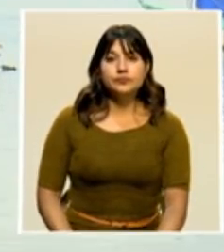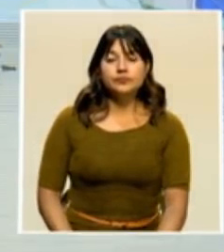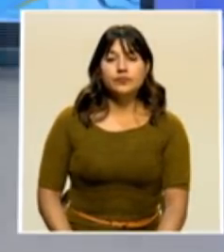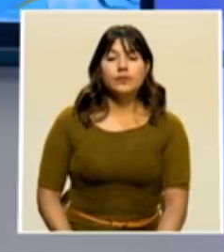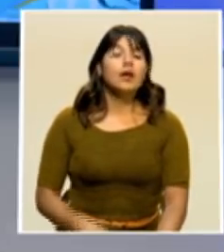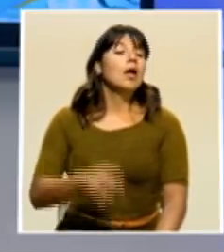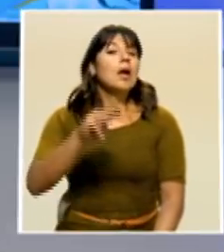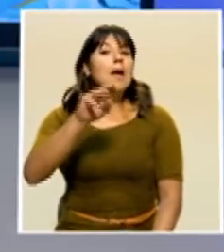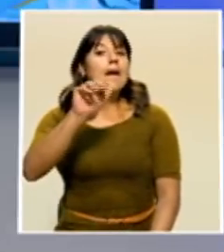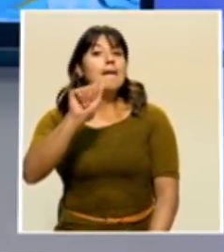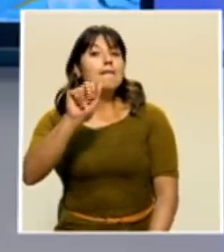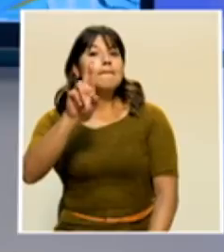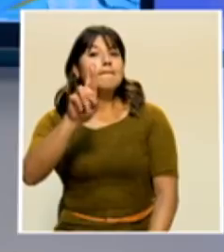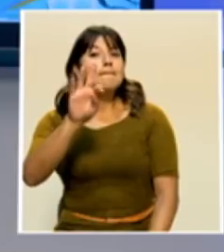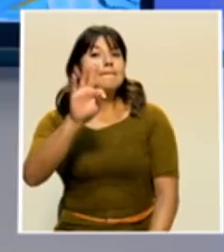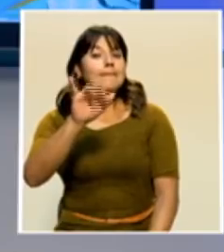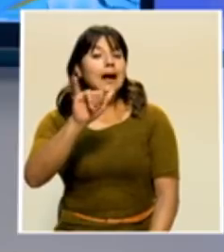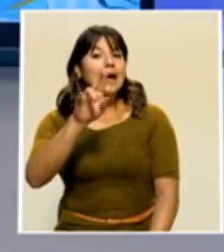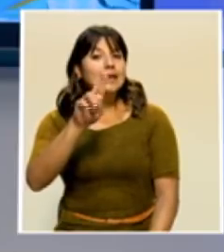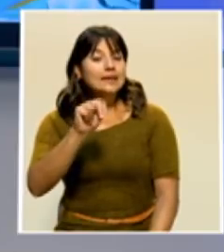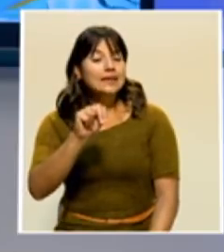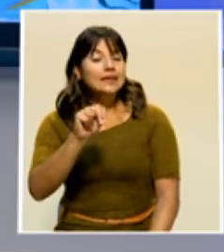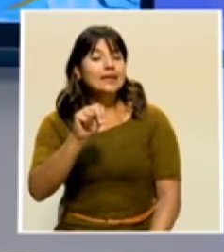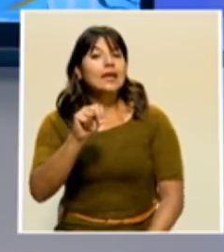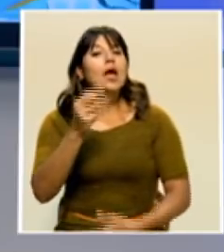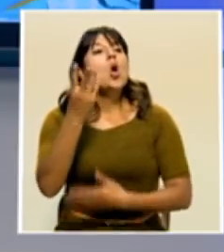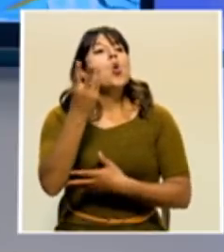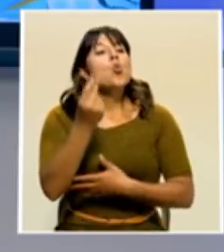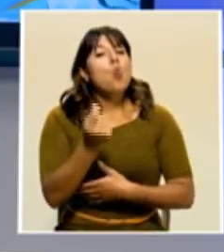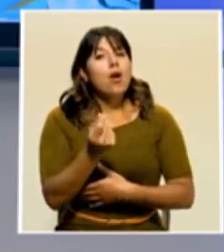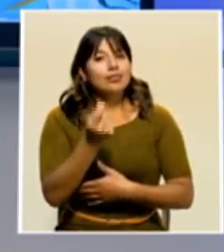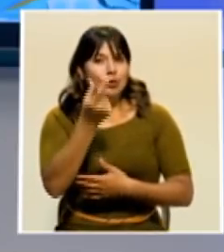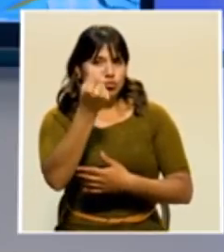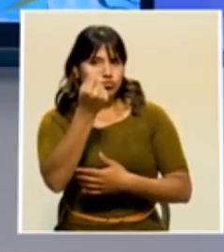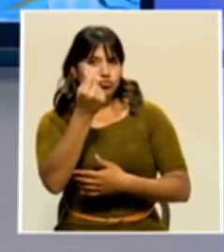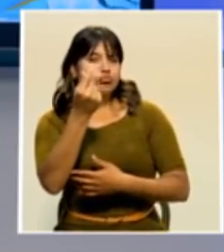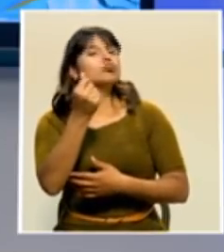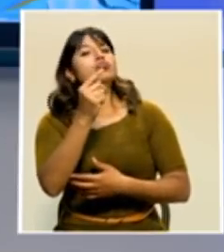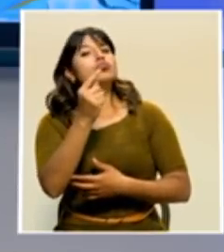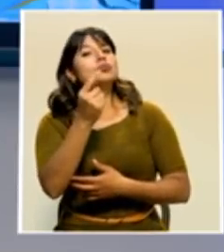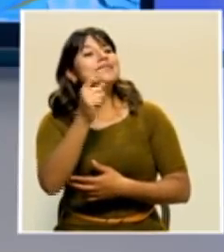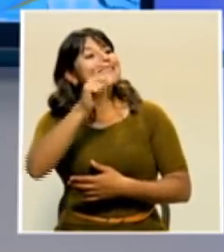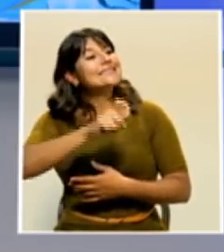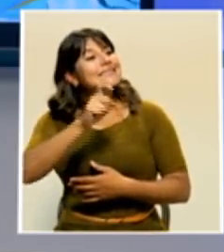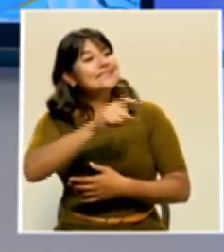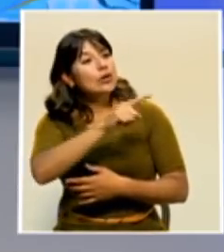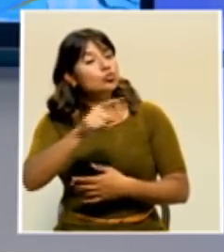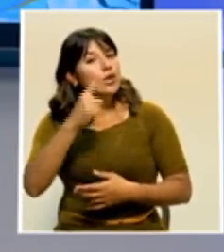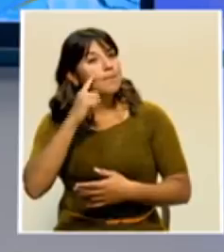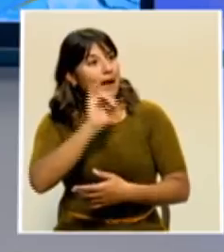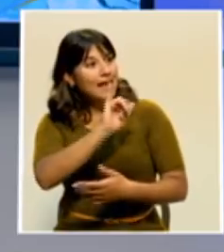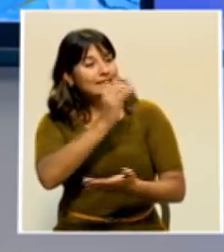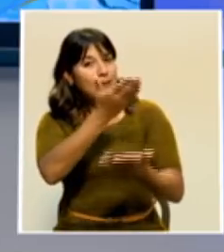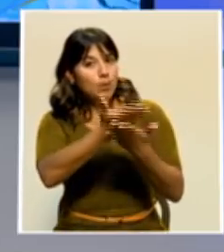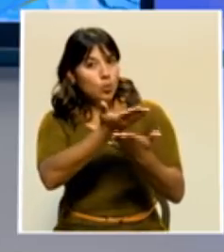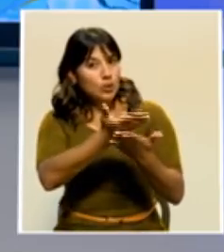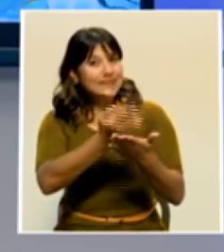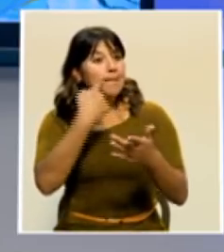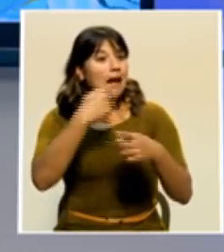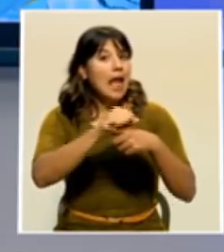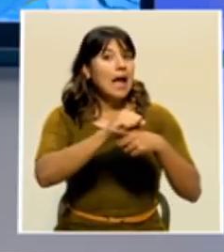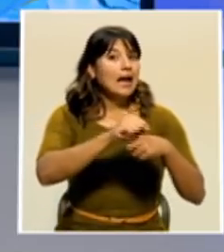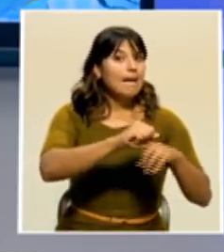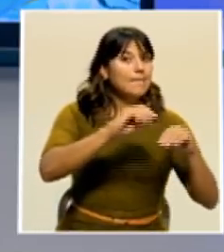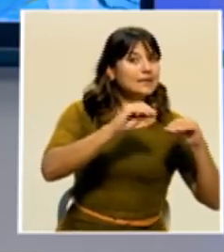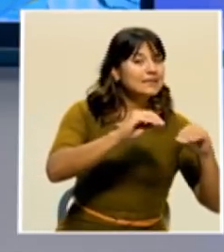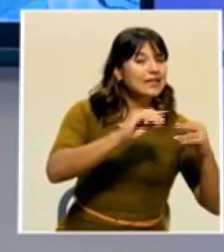Don Martín, ¿y cuánta es la inversión que se requeriría para esta propuesta, tanto en capacitación como en